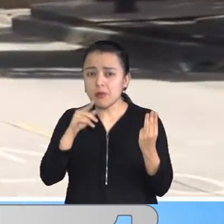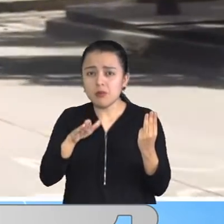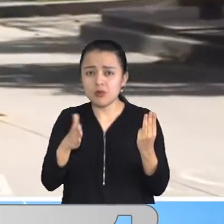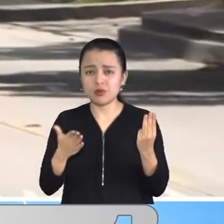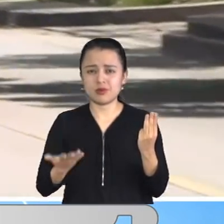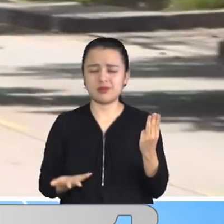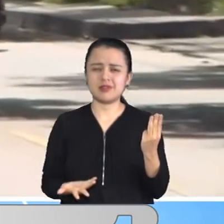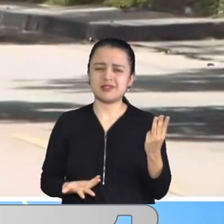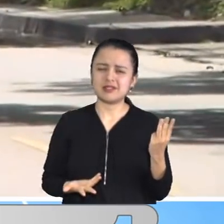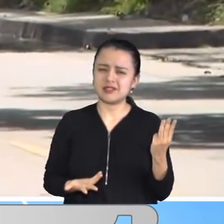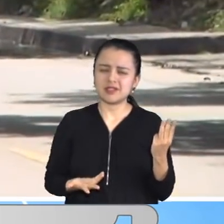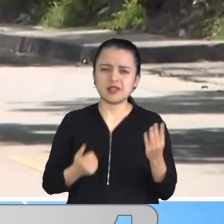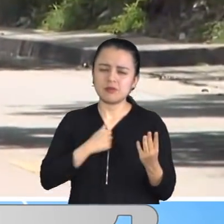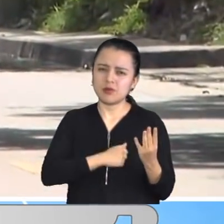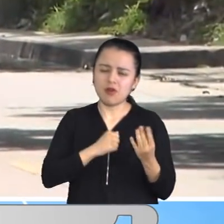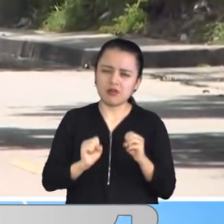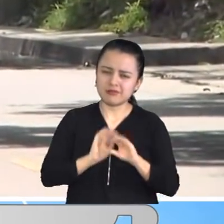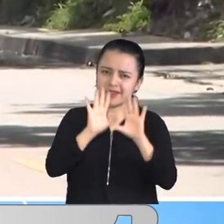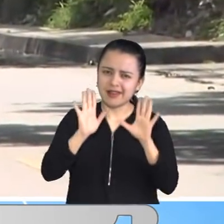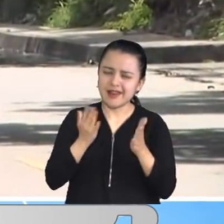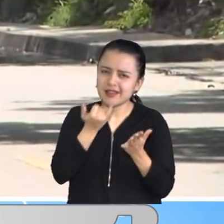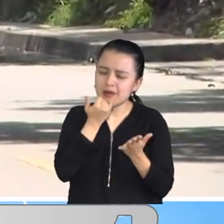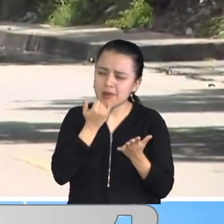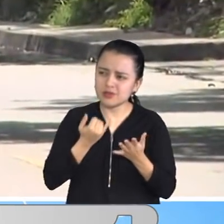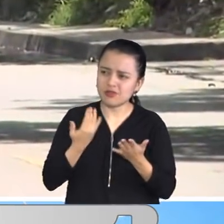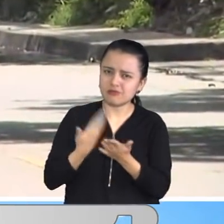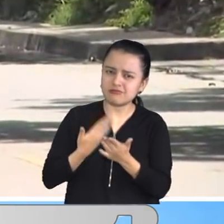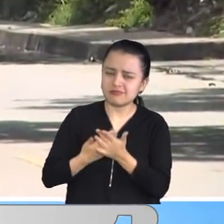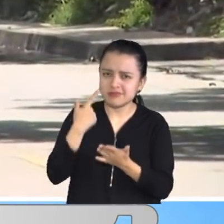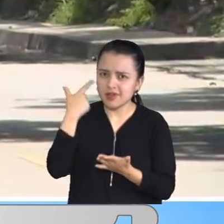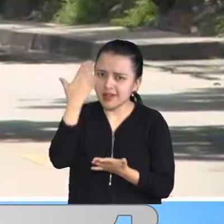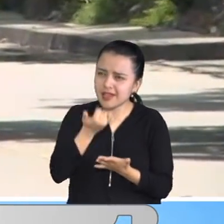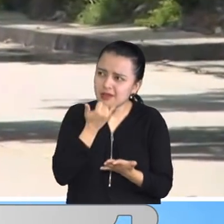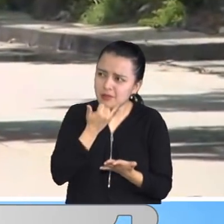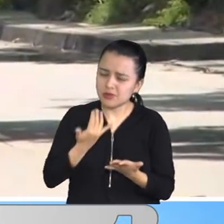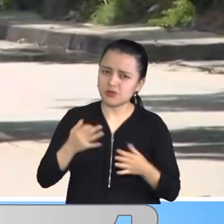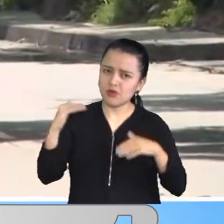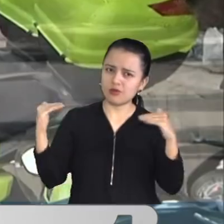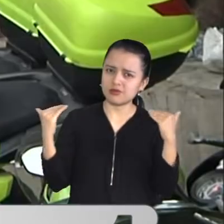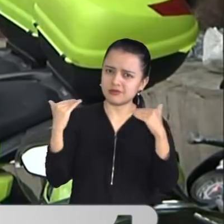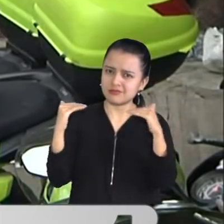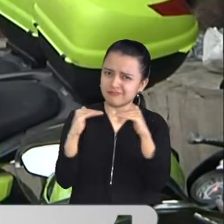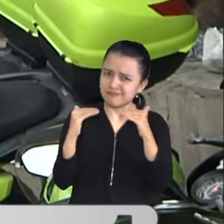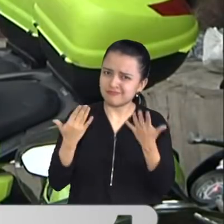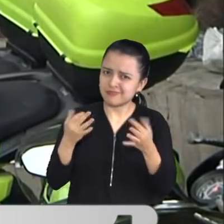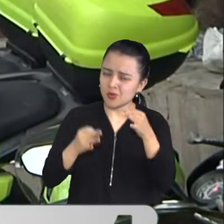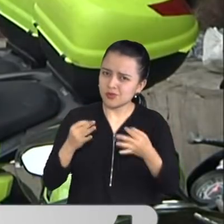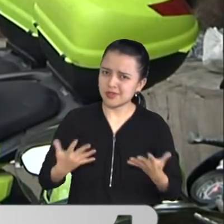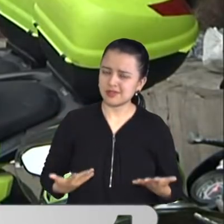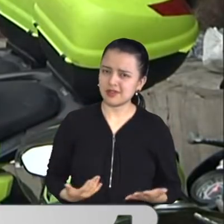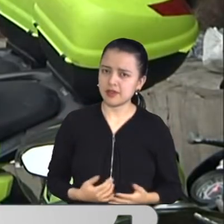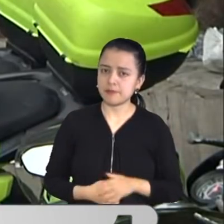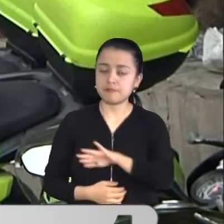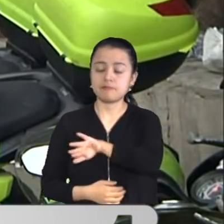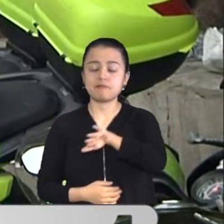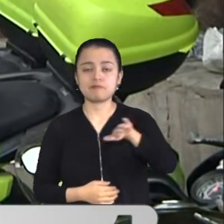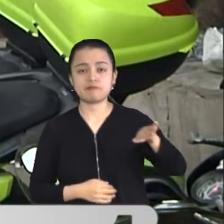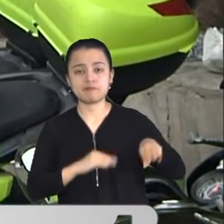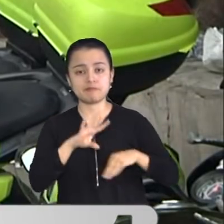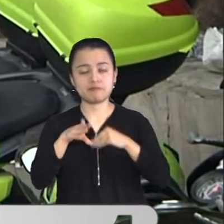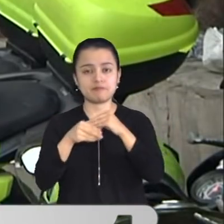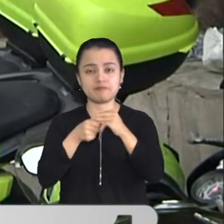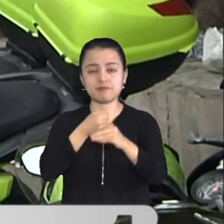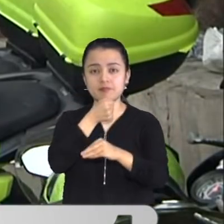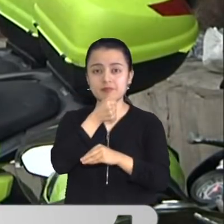esclarecer este crimen. En otras noticias, un hecho que se presentó ayer en el suroccidente de Barranquilla, un motociclista